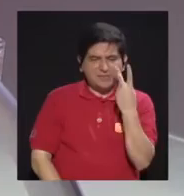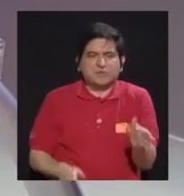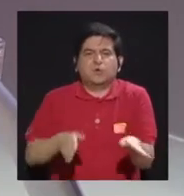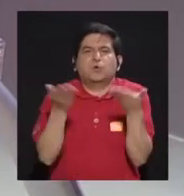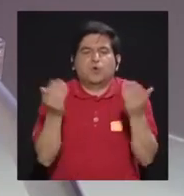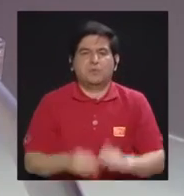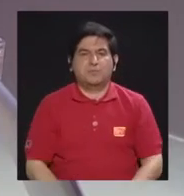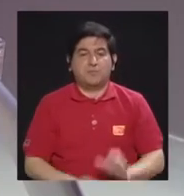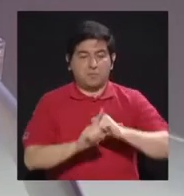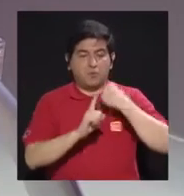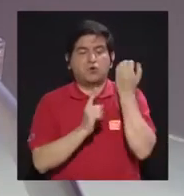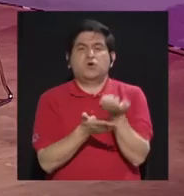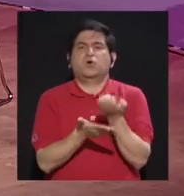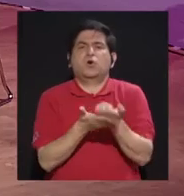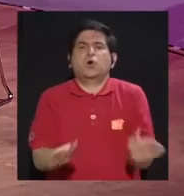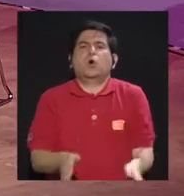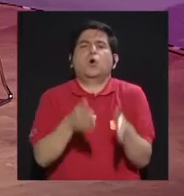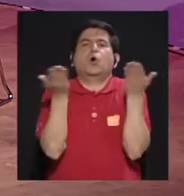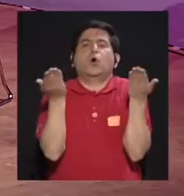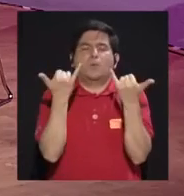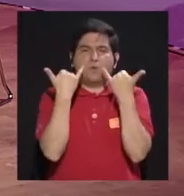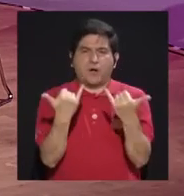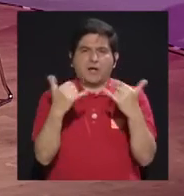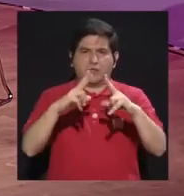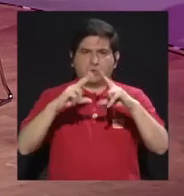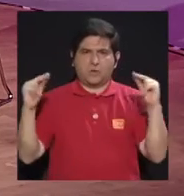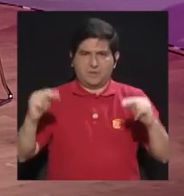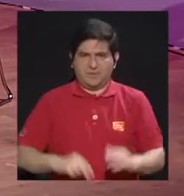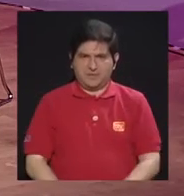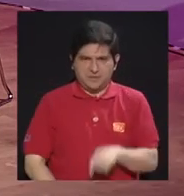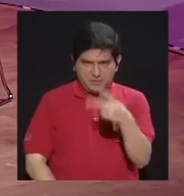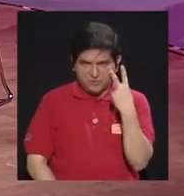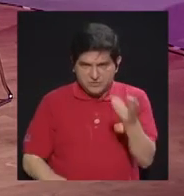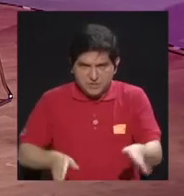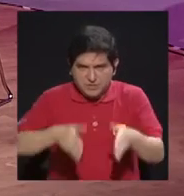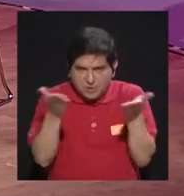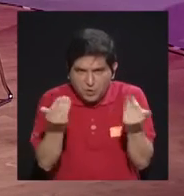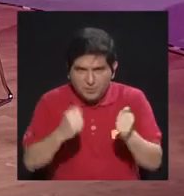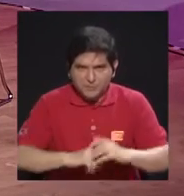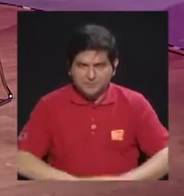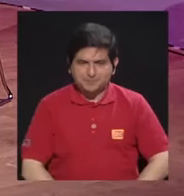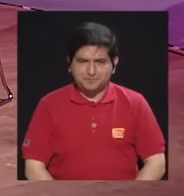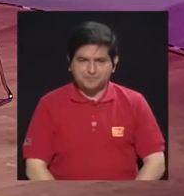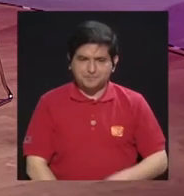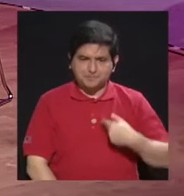situación económica en Nicaragua? ¿Cómo la mira usted? Yo pienso que,